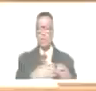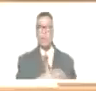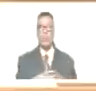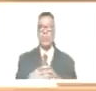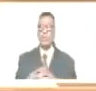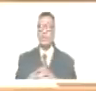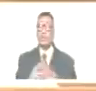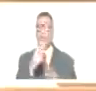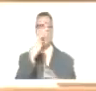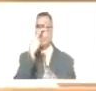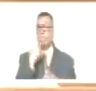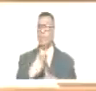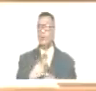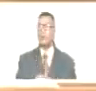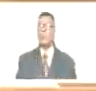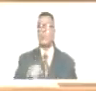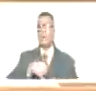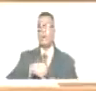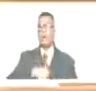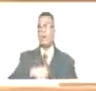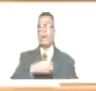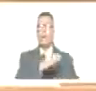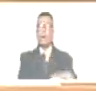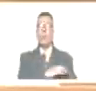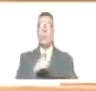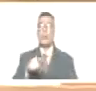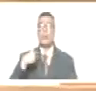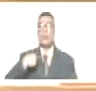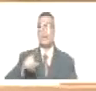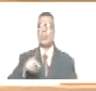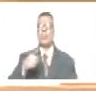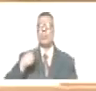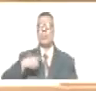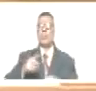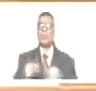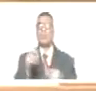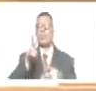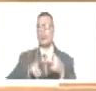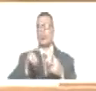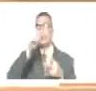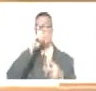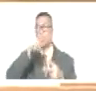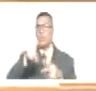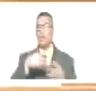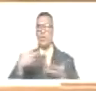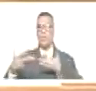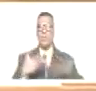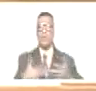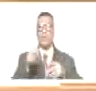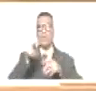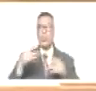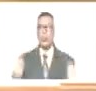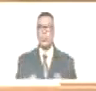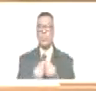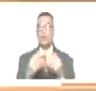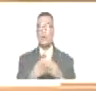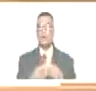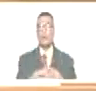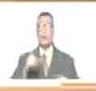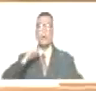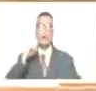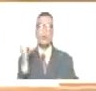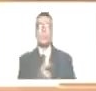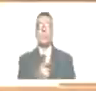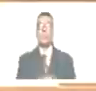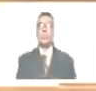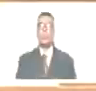Nosotros como oposición democrática, y a ustedes les consta porque tenemos más de 2 años sentados aquí compartiendo este hemiciclo, hemos condenado la corrupción